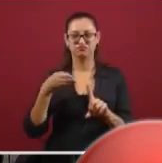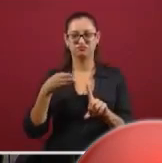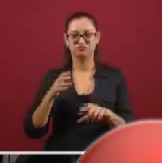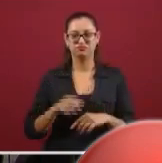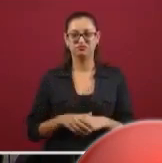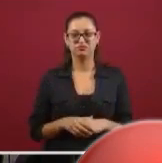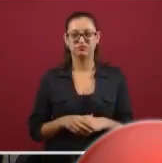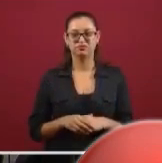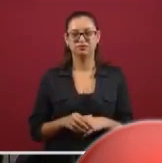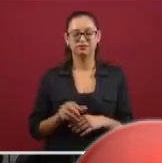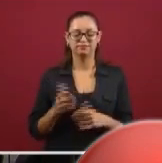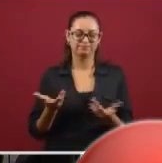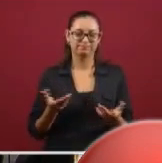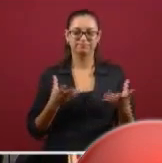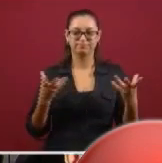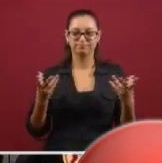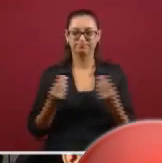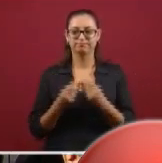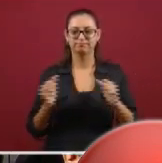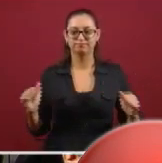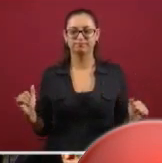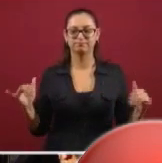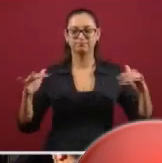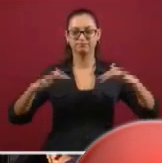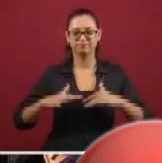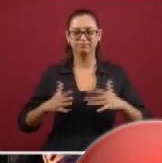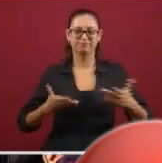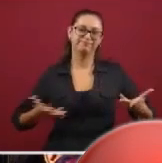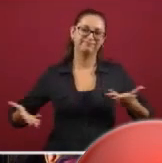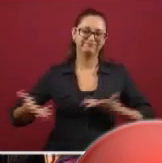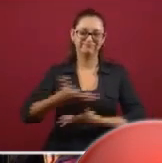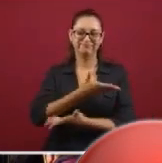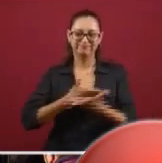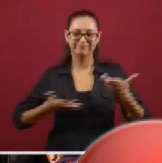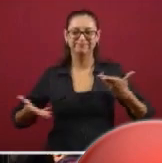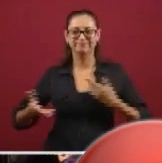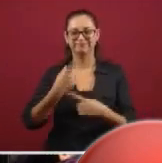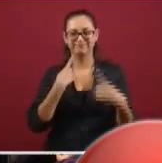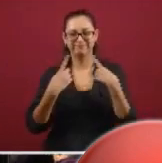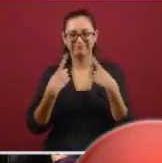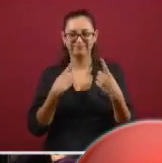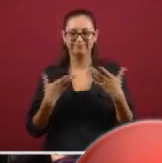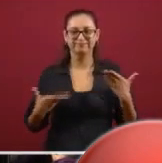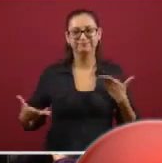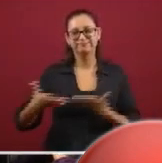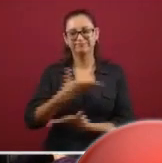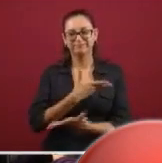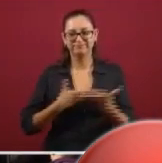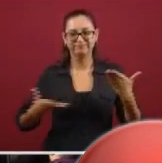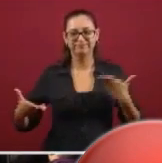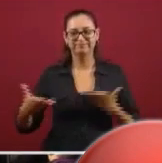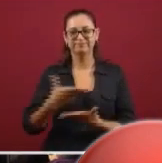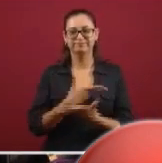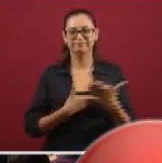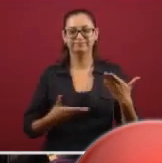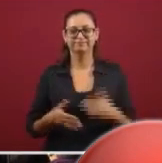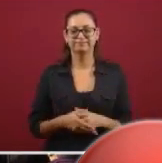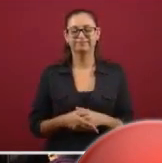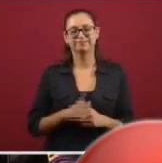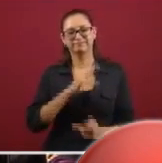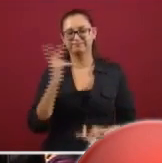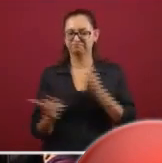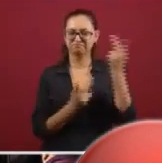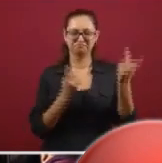el encuentro de hoy, el diálogo circular de hoy, a contestar